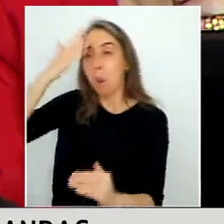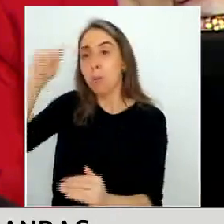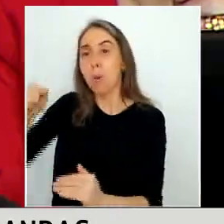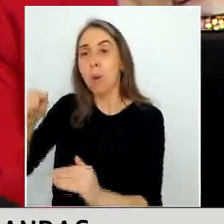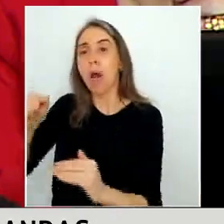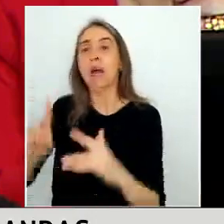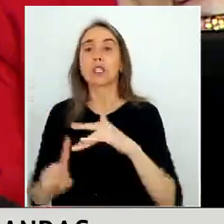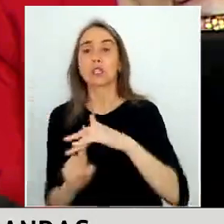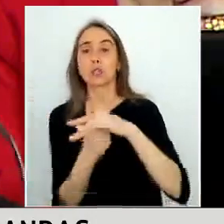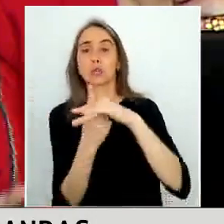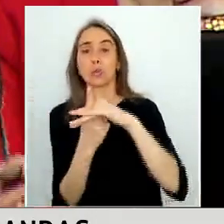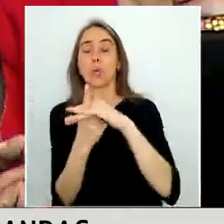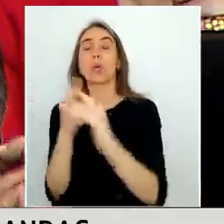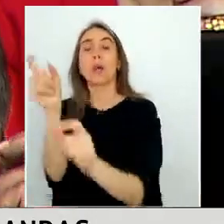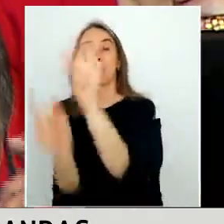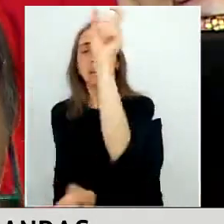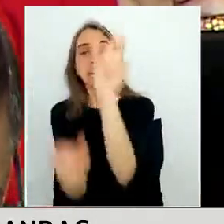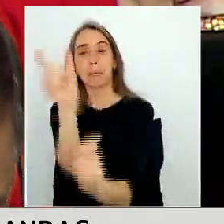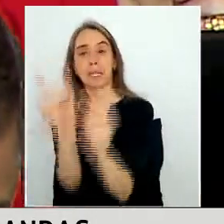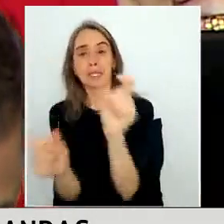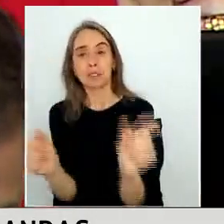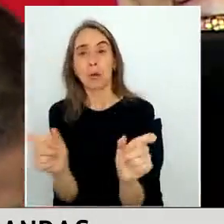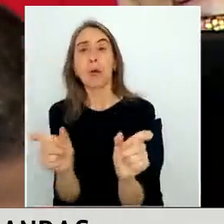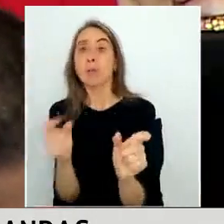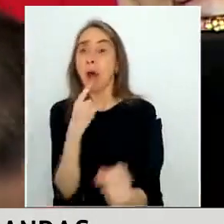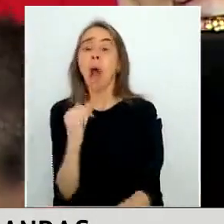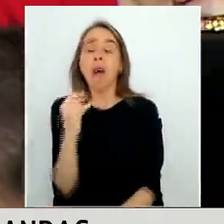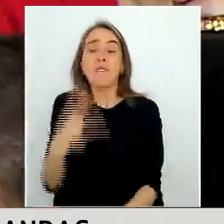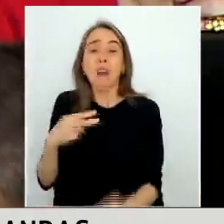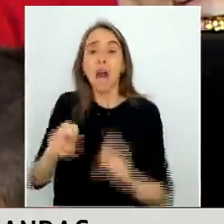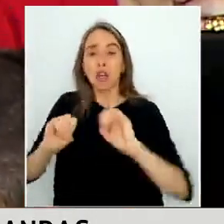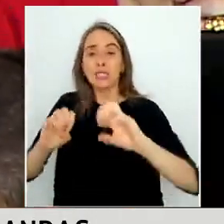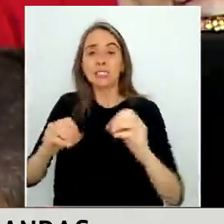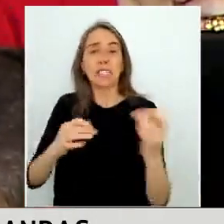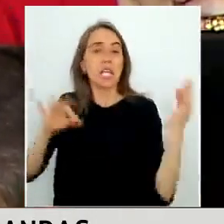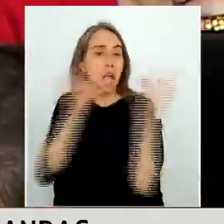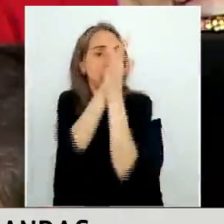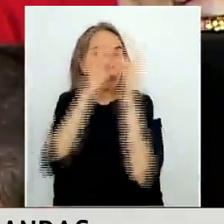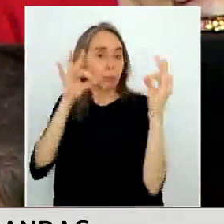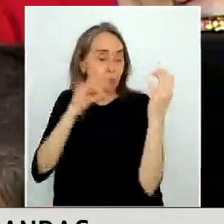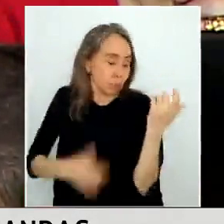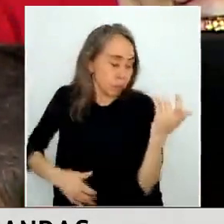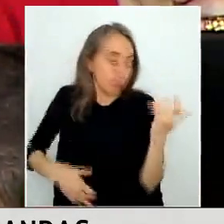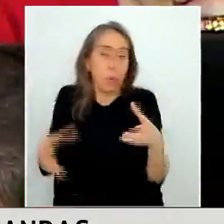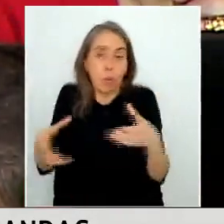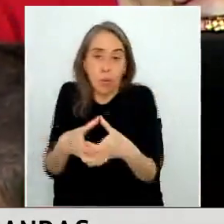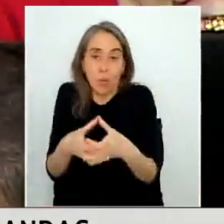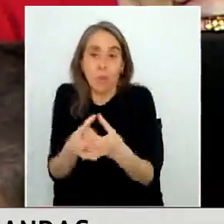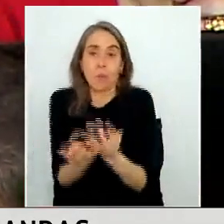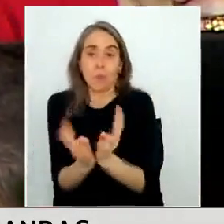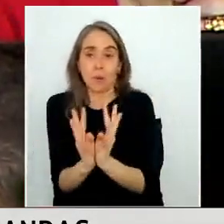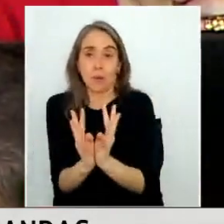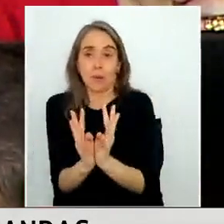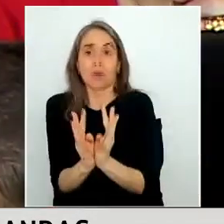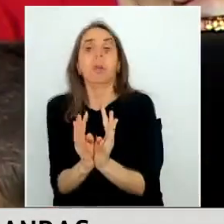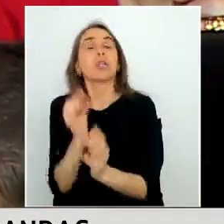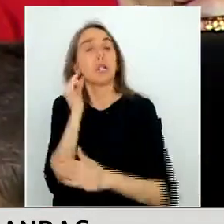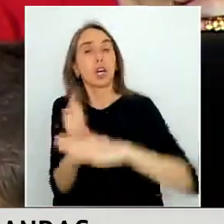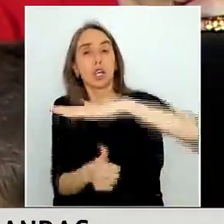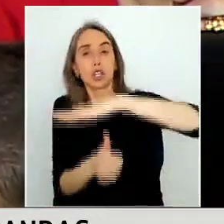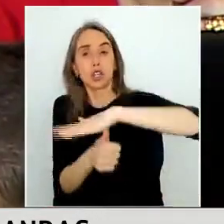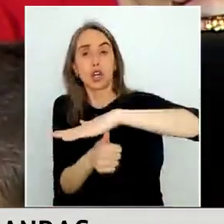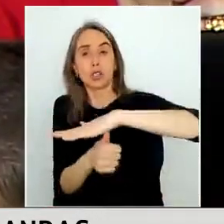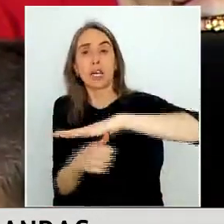propia gente la gente lo valora hay que señalar también que tuvo una actuación importante la concejal socialista